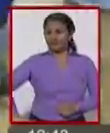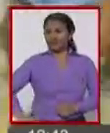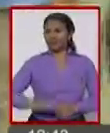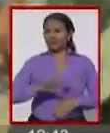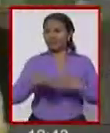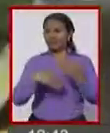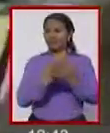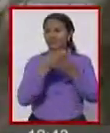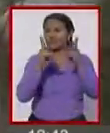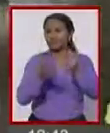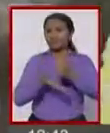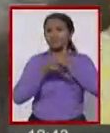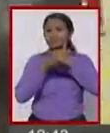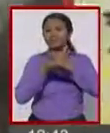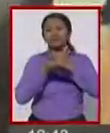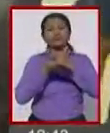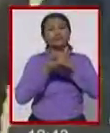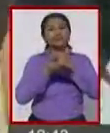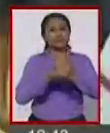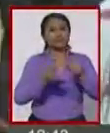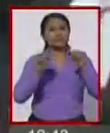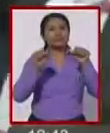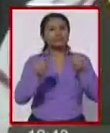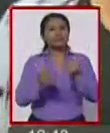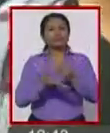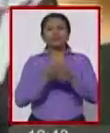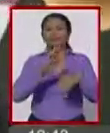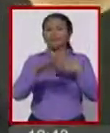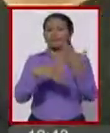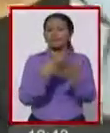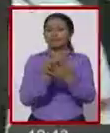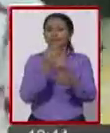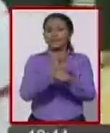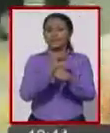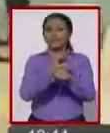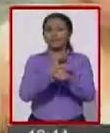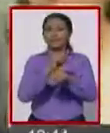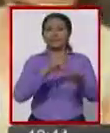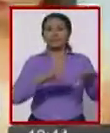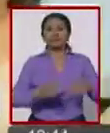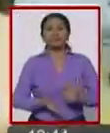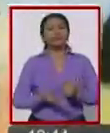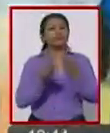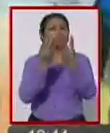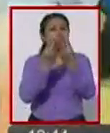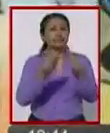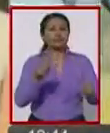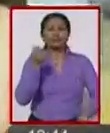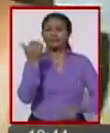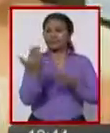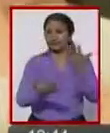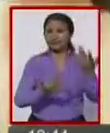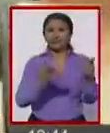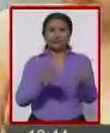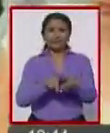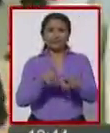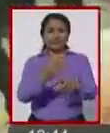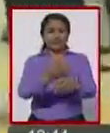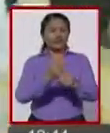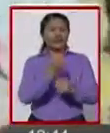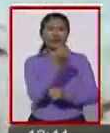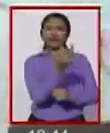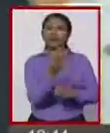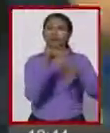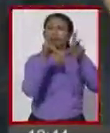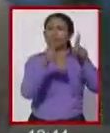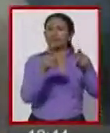bomberos voluntarios se han hecho presentes para poder coadyuvar en este trabajo, en esta operación de sofocar las llamas y también de rescate de